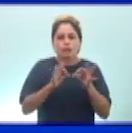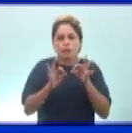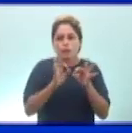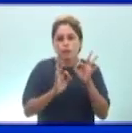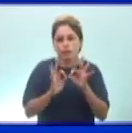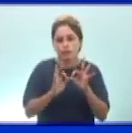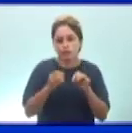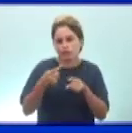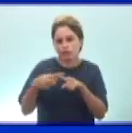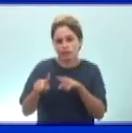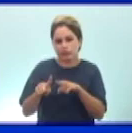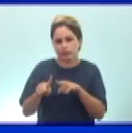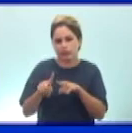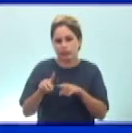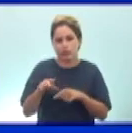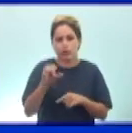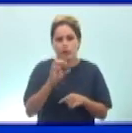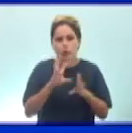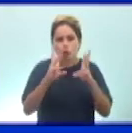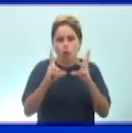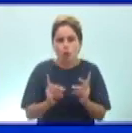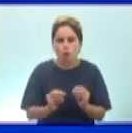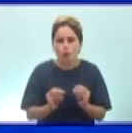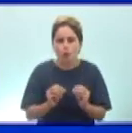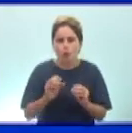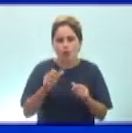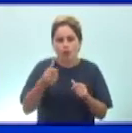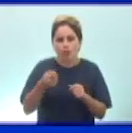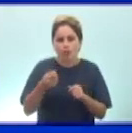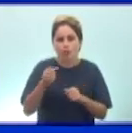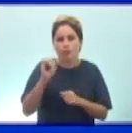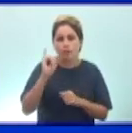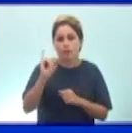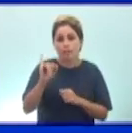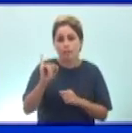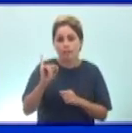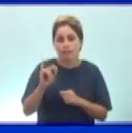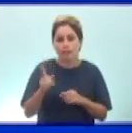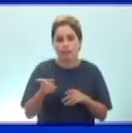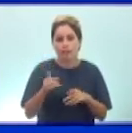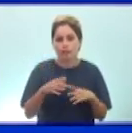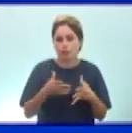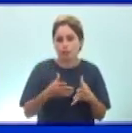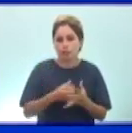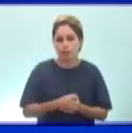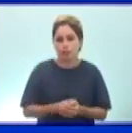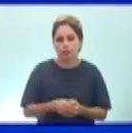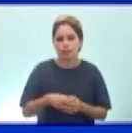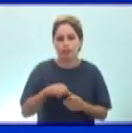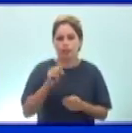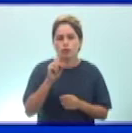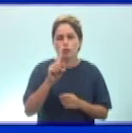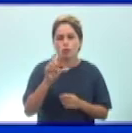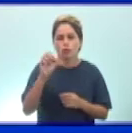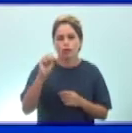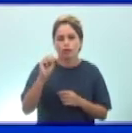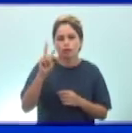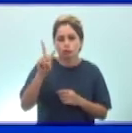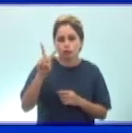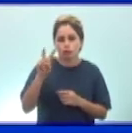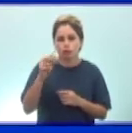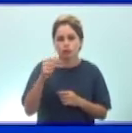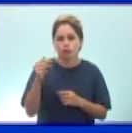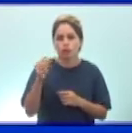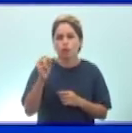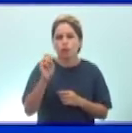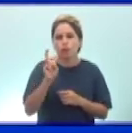6 y vamos a empezar a representar la distribución electrónica. 1s2, 2s2. A partir del segundo nivel